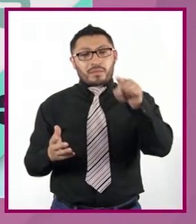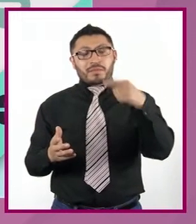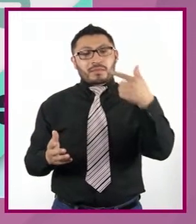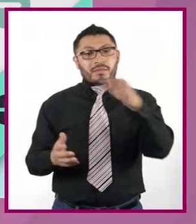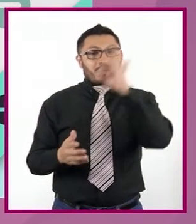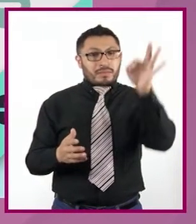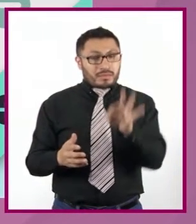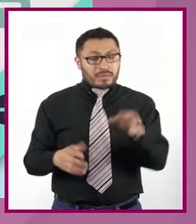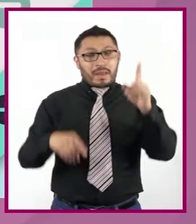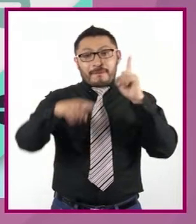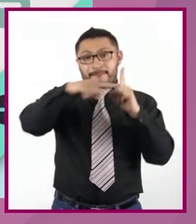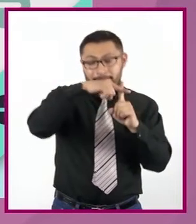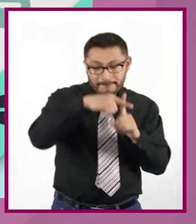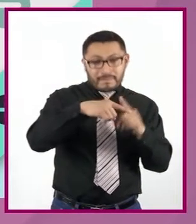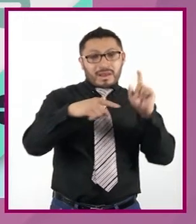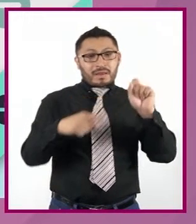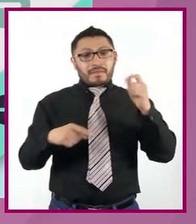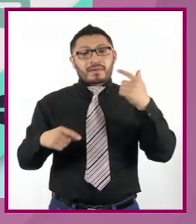38.7% más